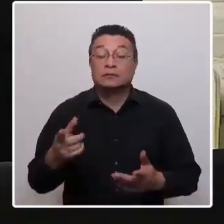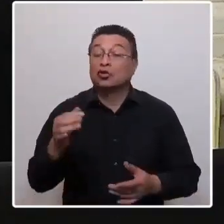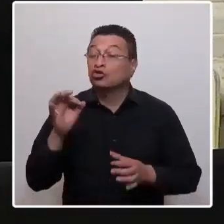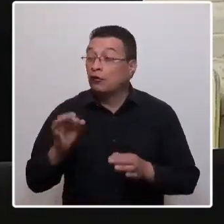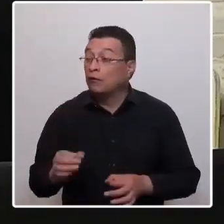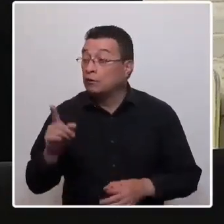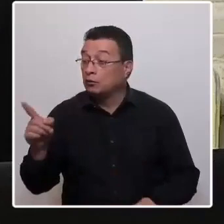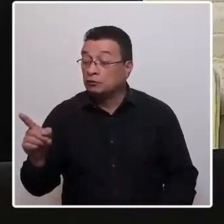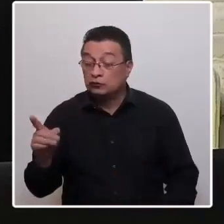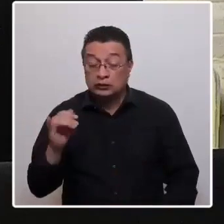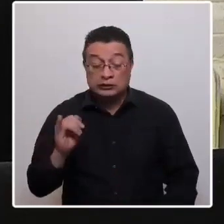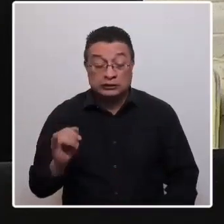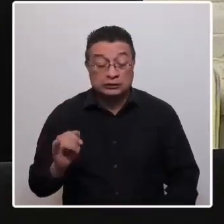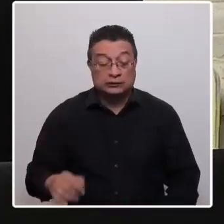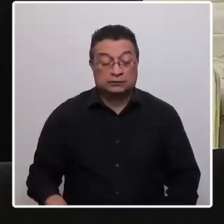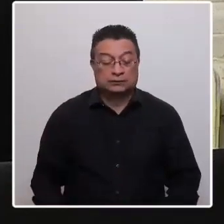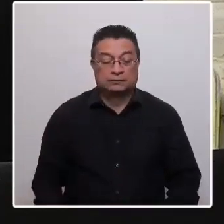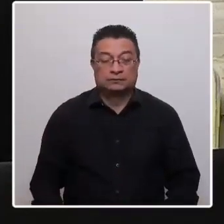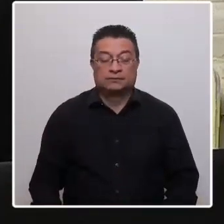favor.